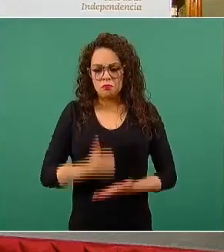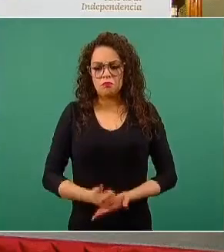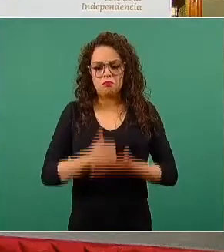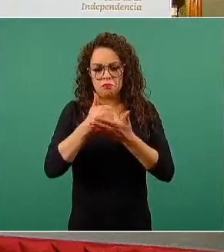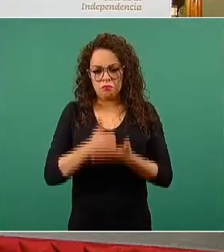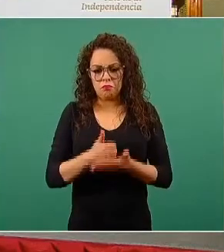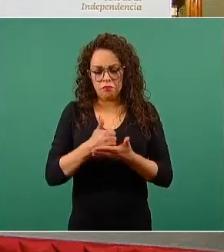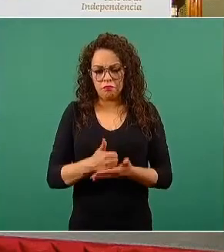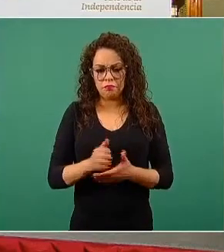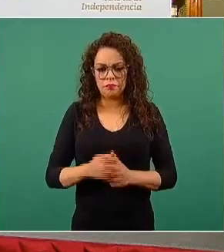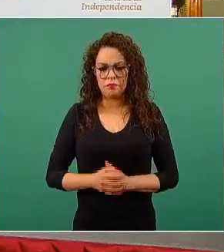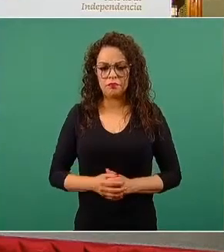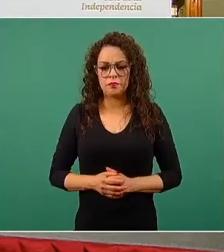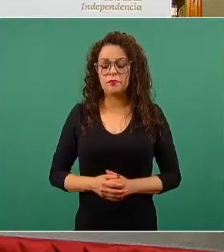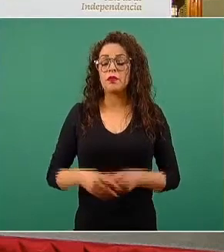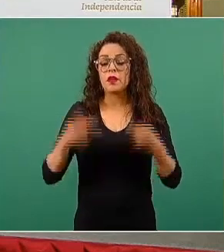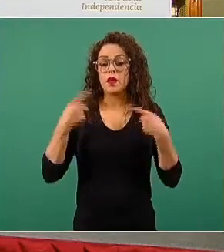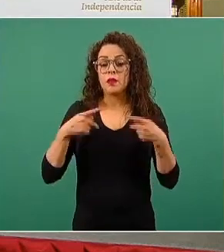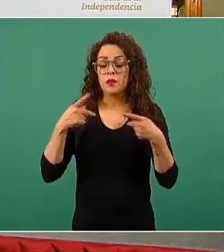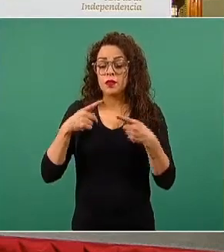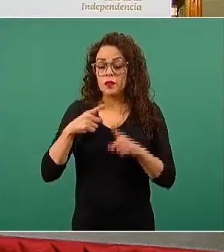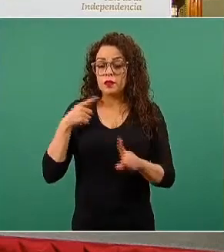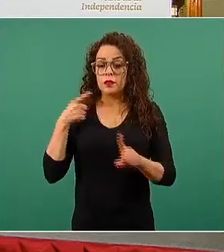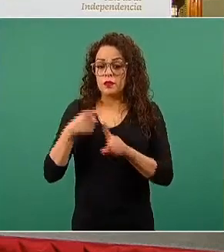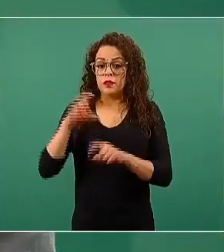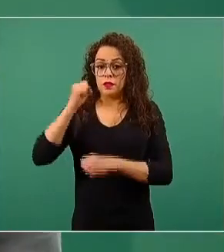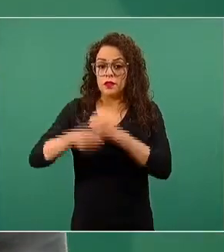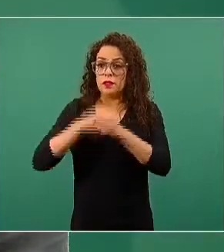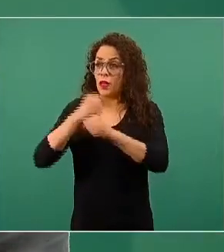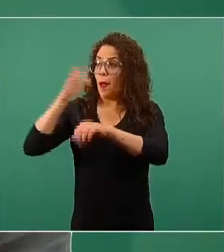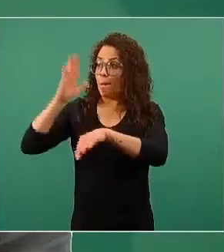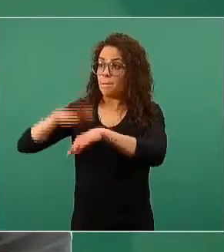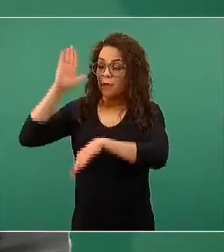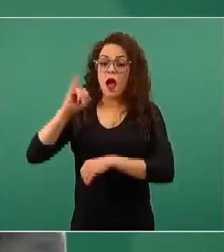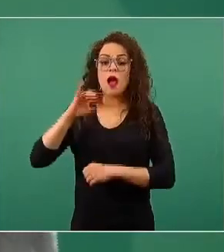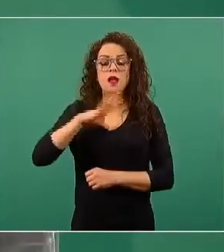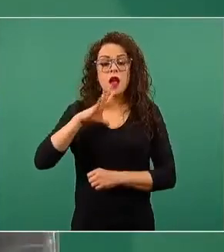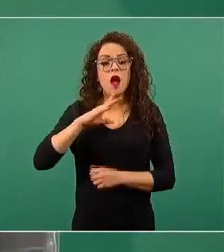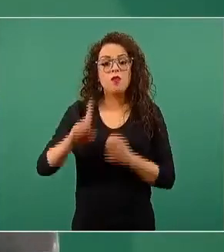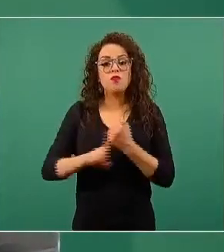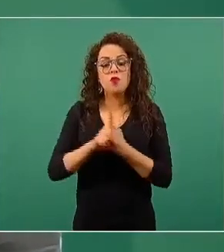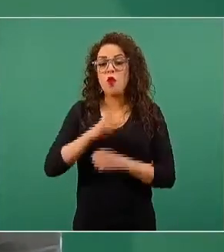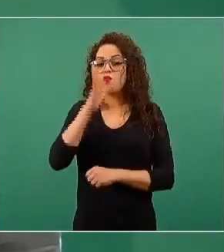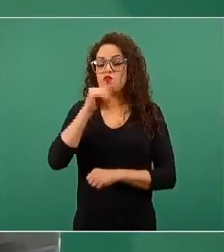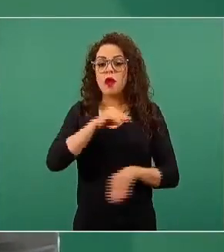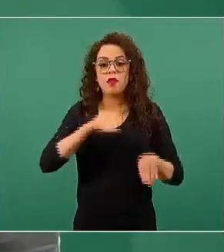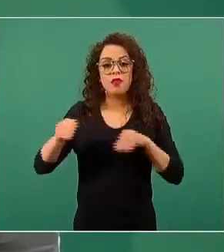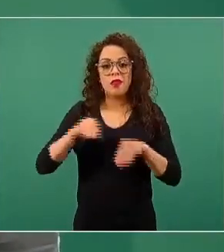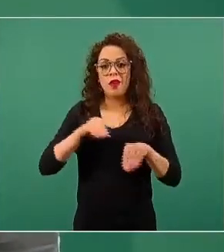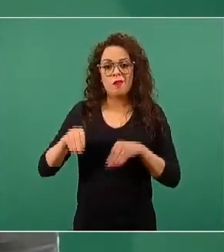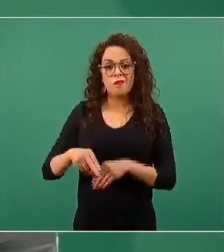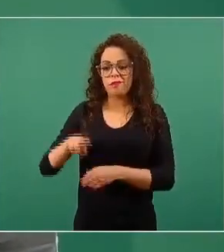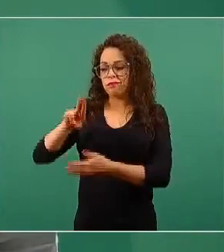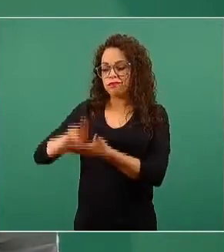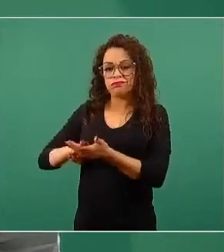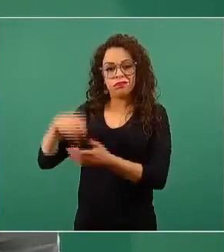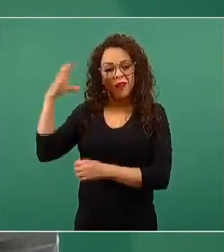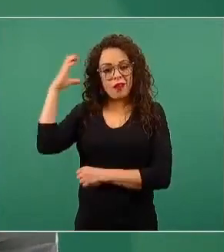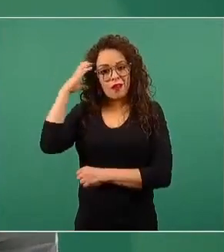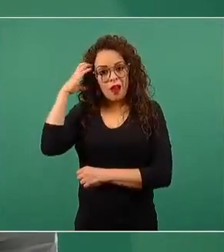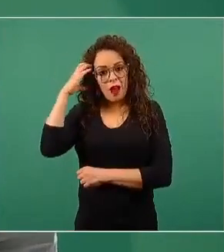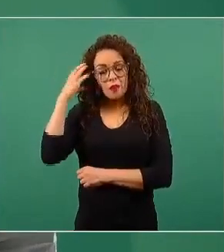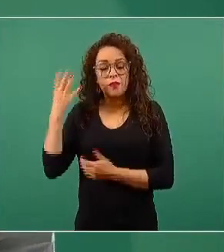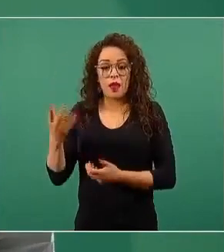respecto a personas adultas mayores de 60 años y personas que tienen un problema de movilidad, desde el inicio del operativo